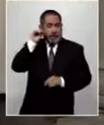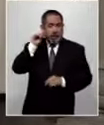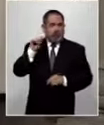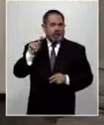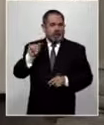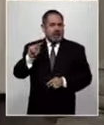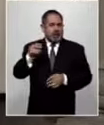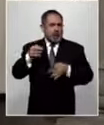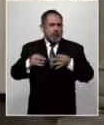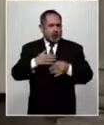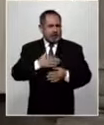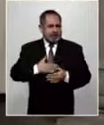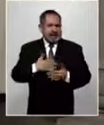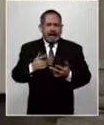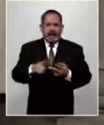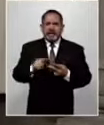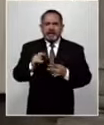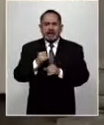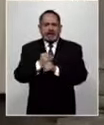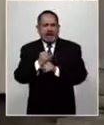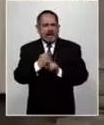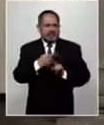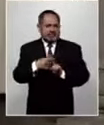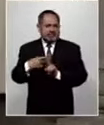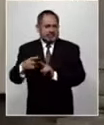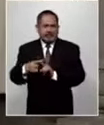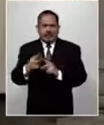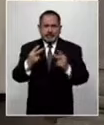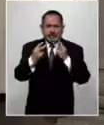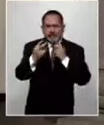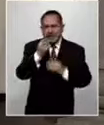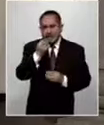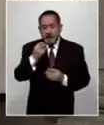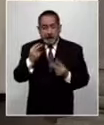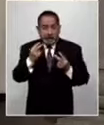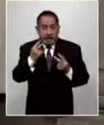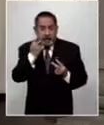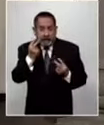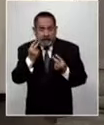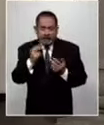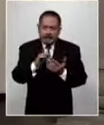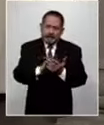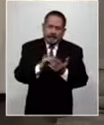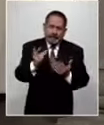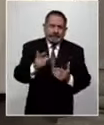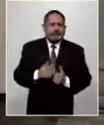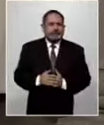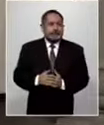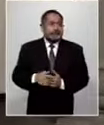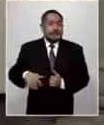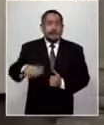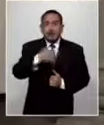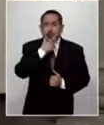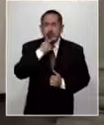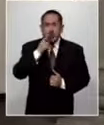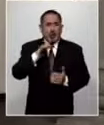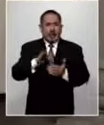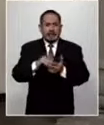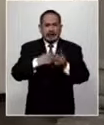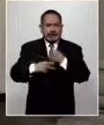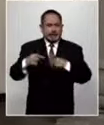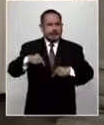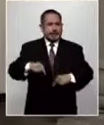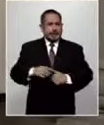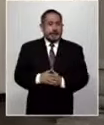Justicia TV y redes sociales, agradecemos su interés. Señoras y señores, gracias por su presencia.